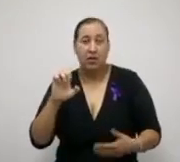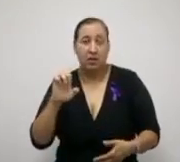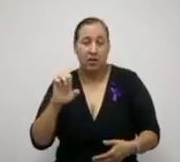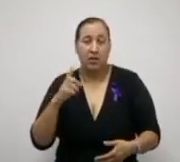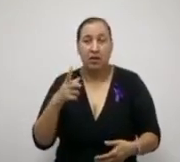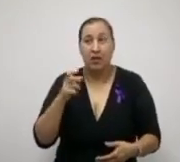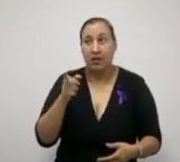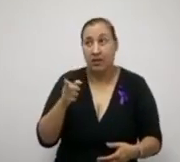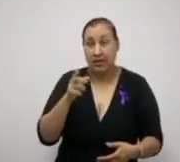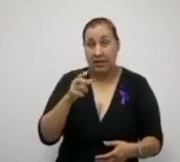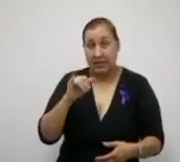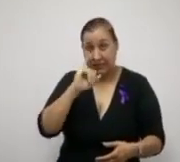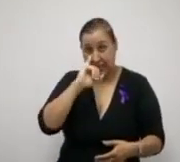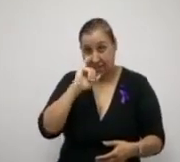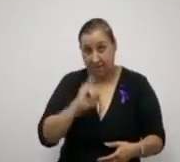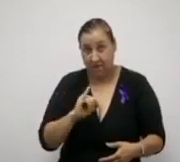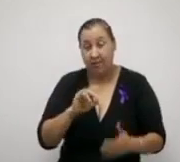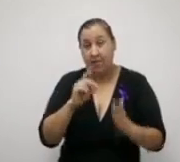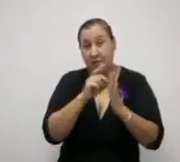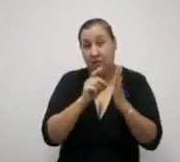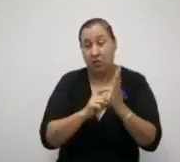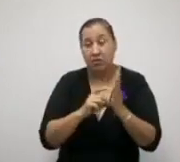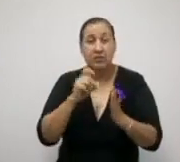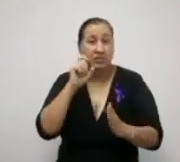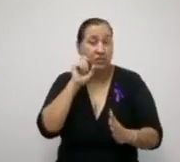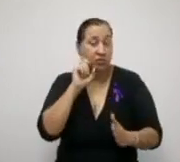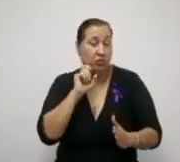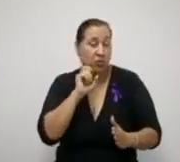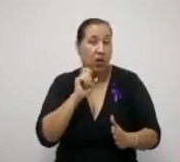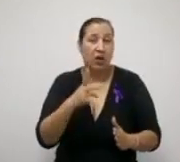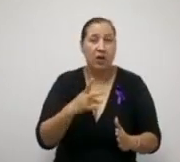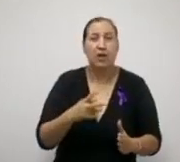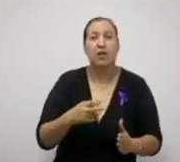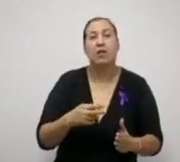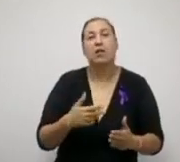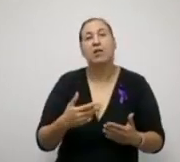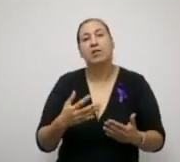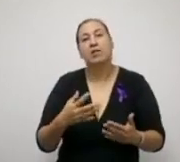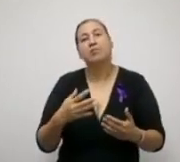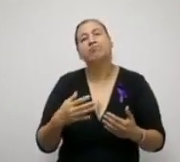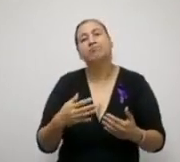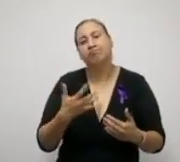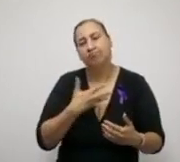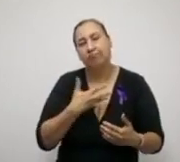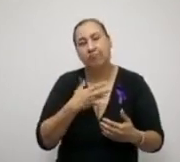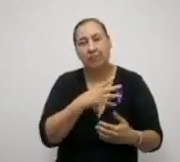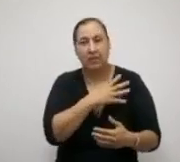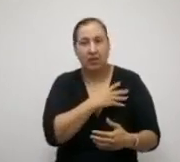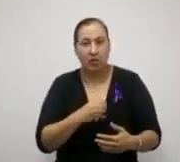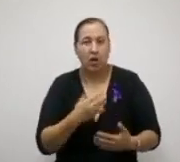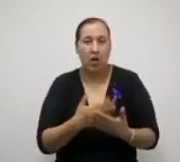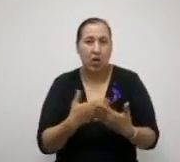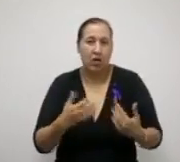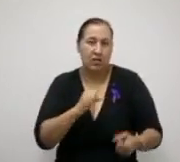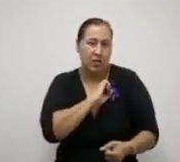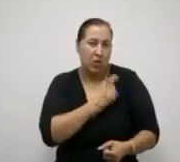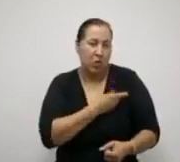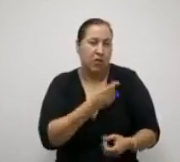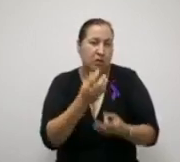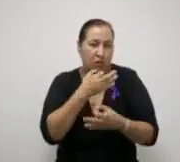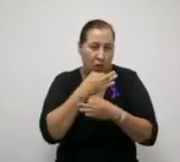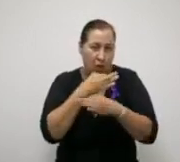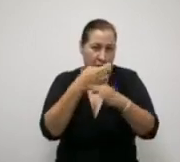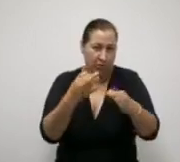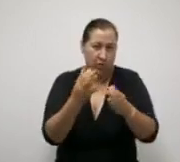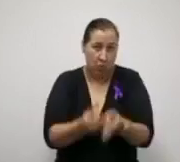del Departamento de Salud Sexual y Reproductiva y hoy nos va a abordar desde el área de la salud información muy